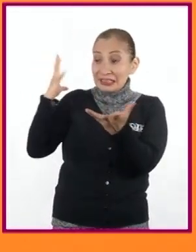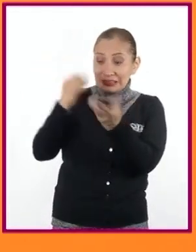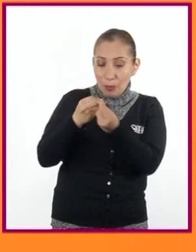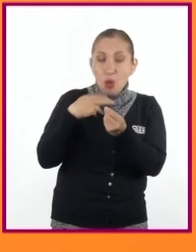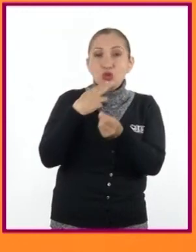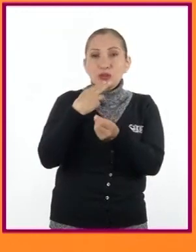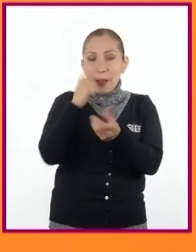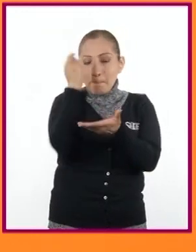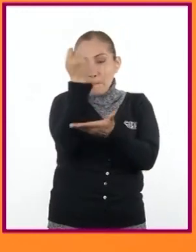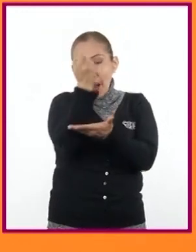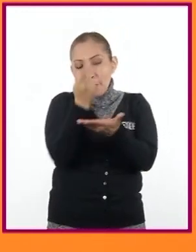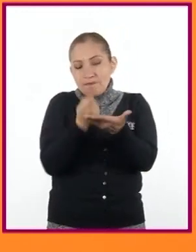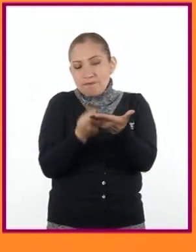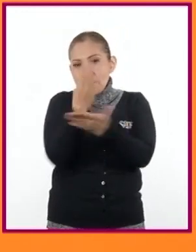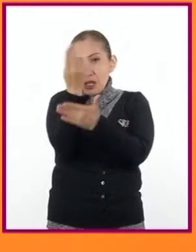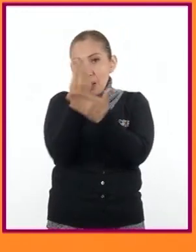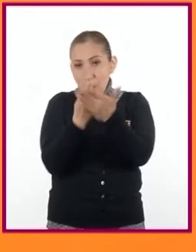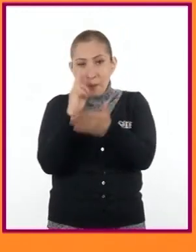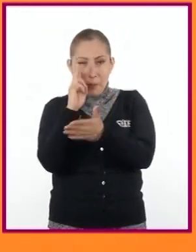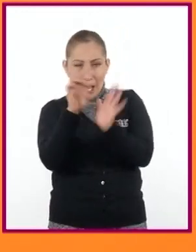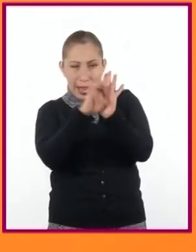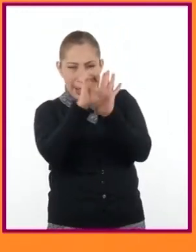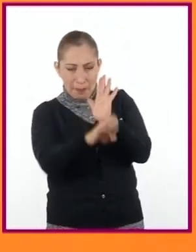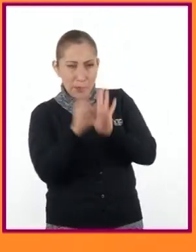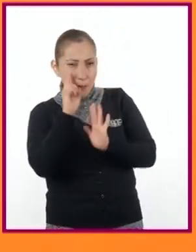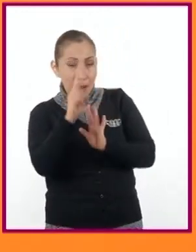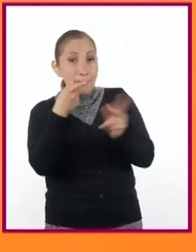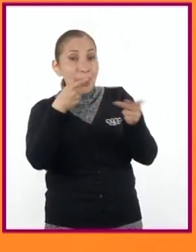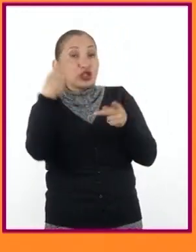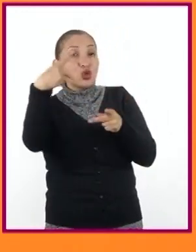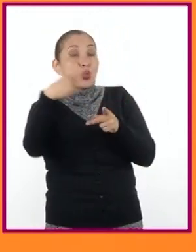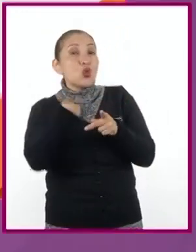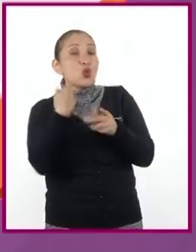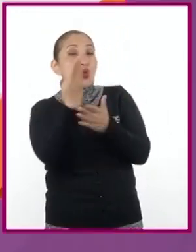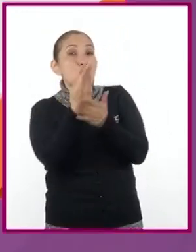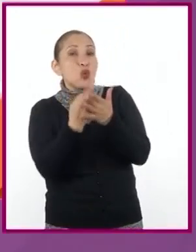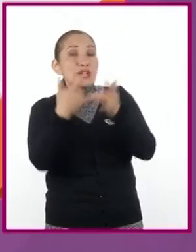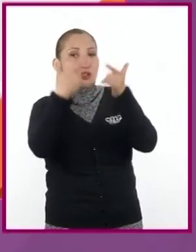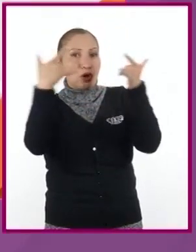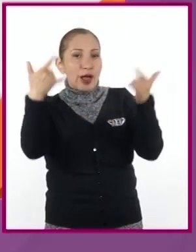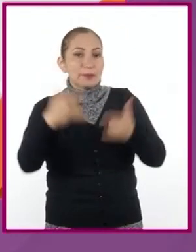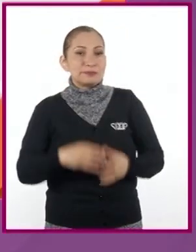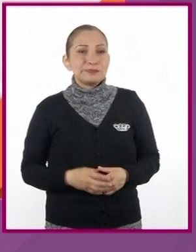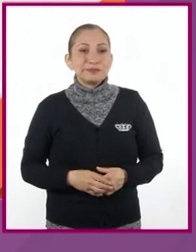momento. Guíense del siguiente ejemplo para que elaboren su historieta.